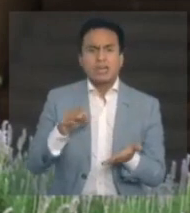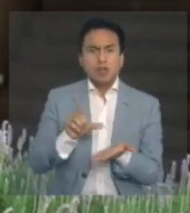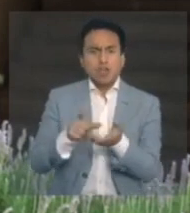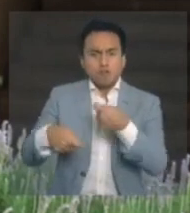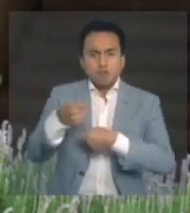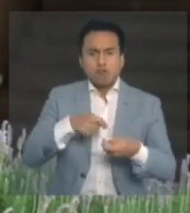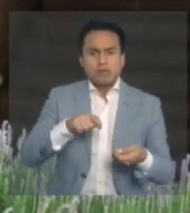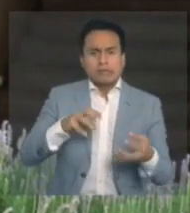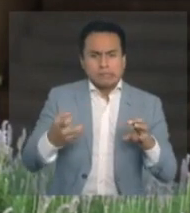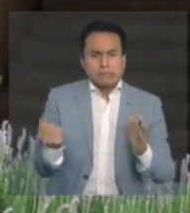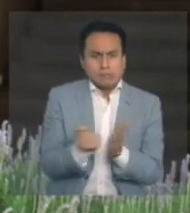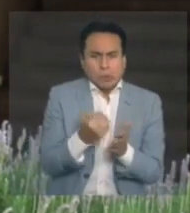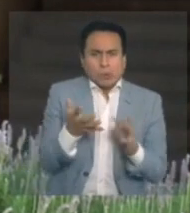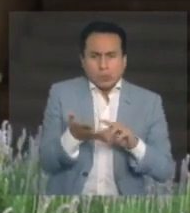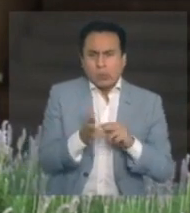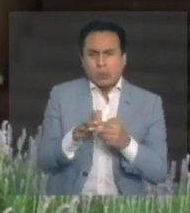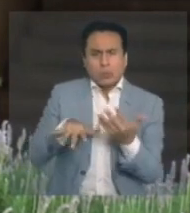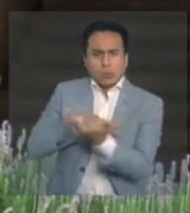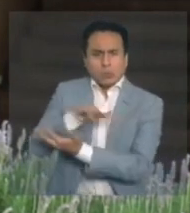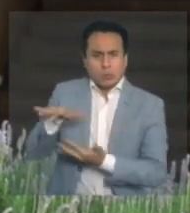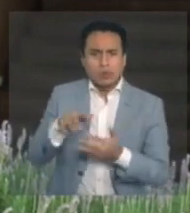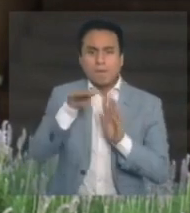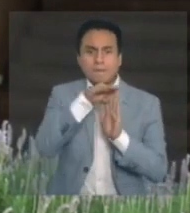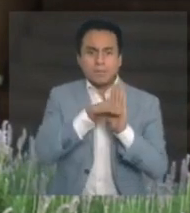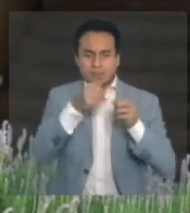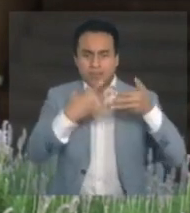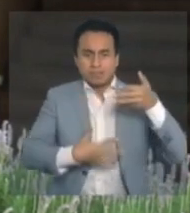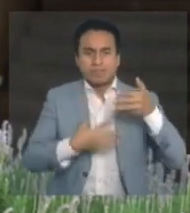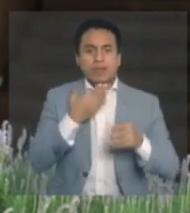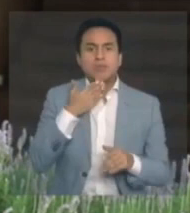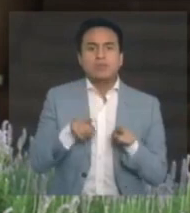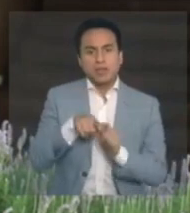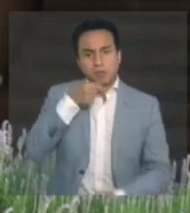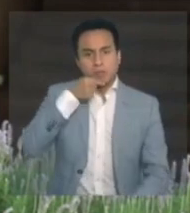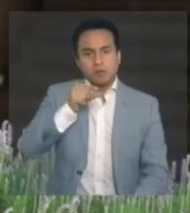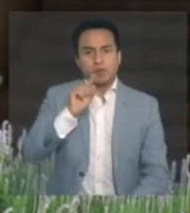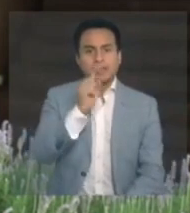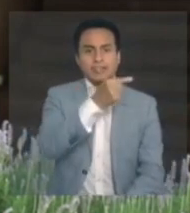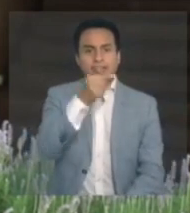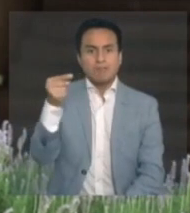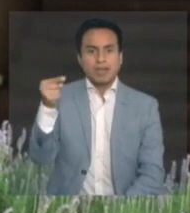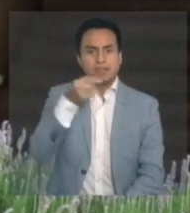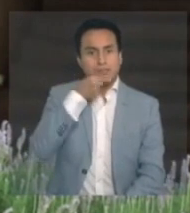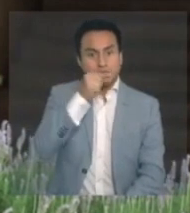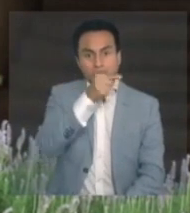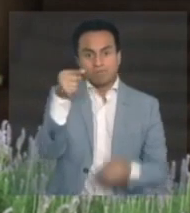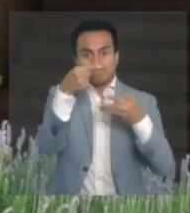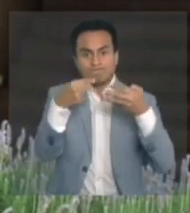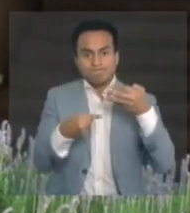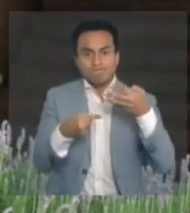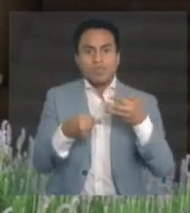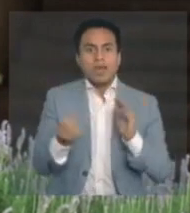la revuelta popular y otras medidas más. Y además, lo que se viene para estas semanas, tenemos una